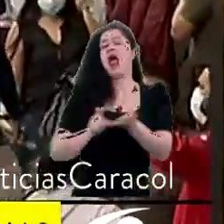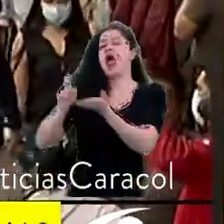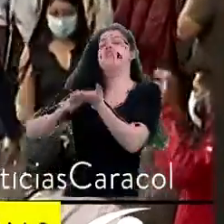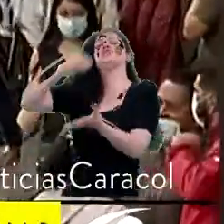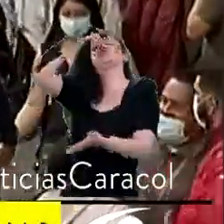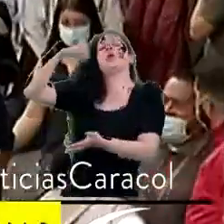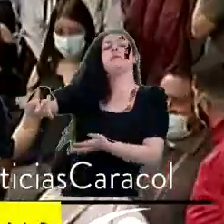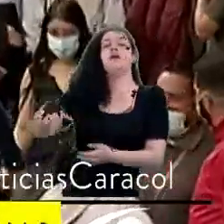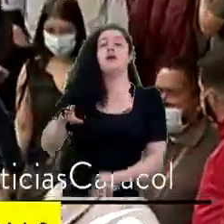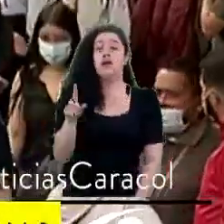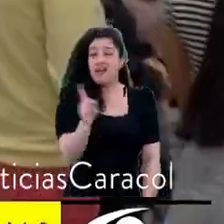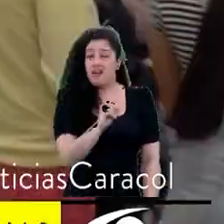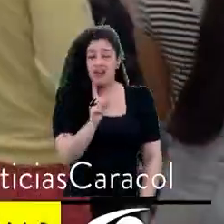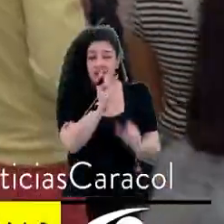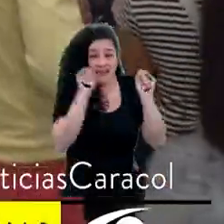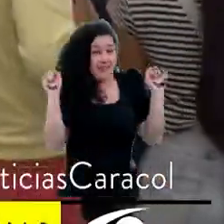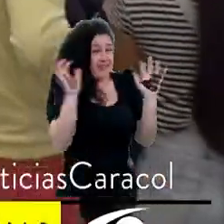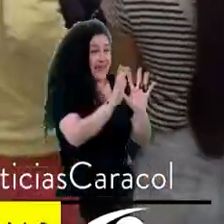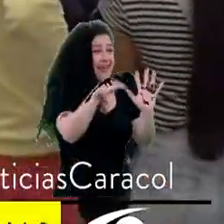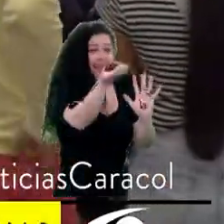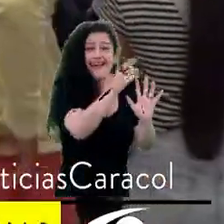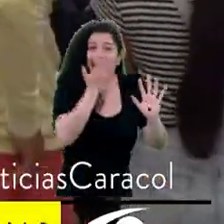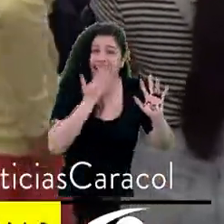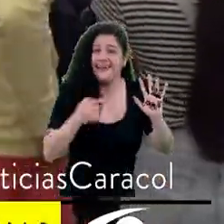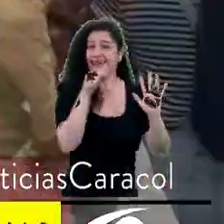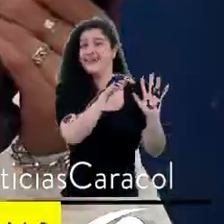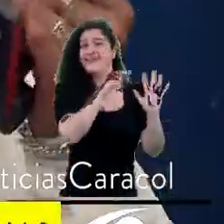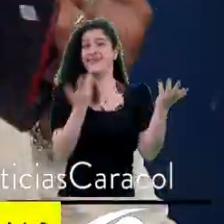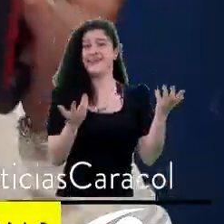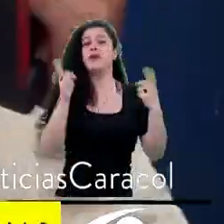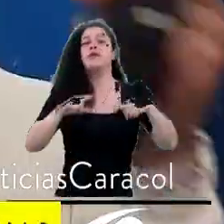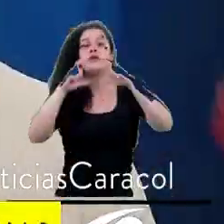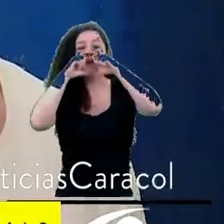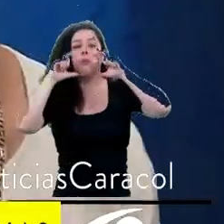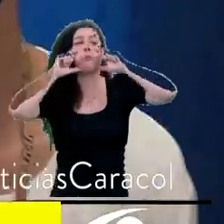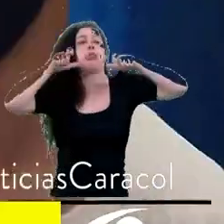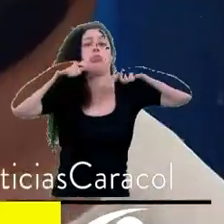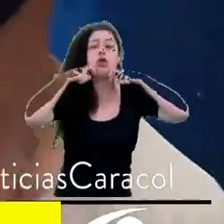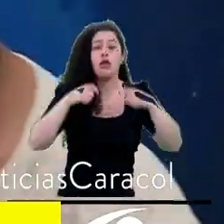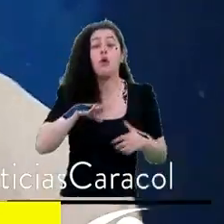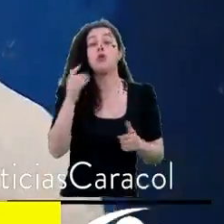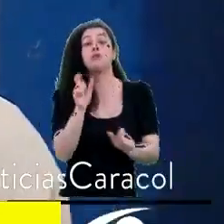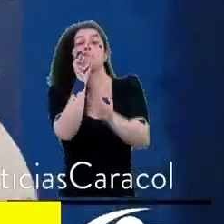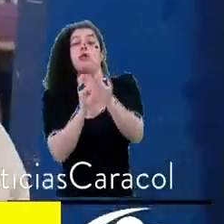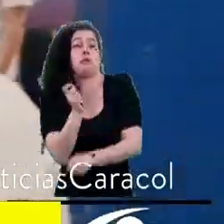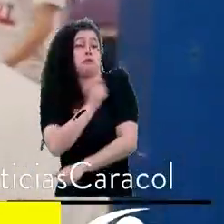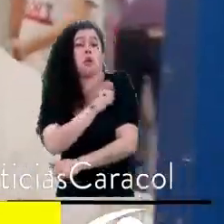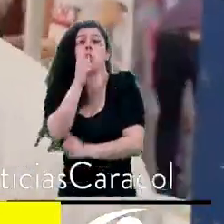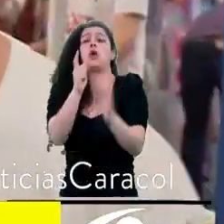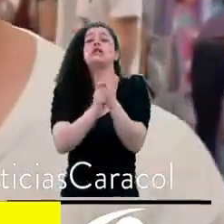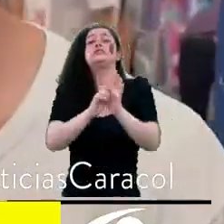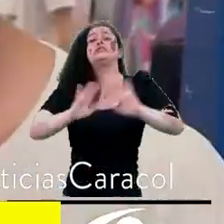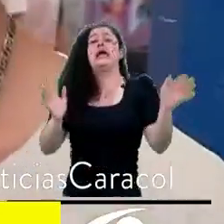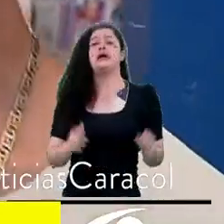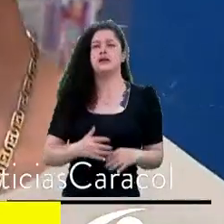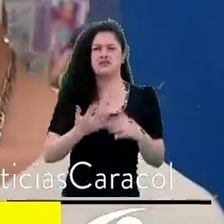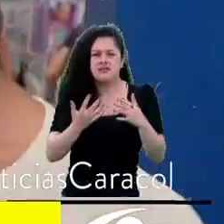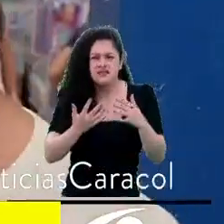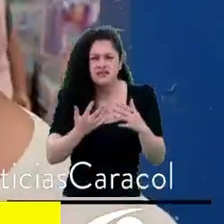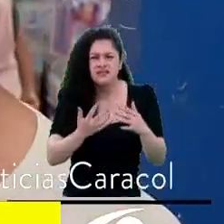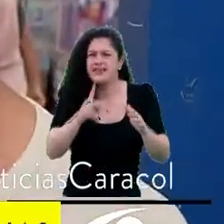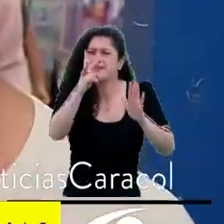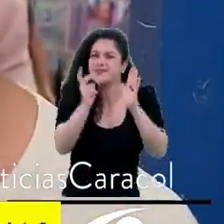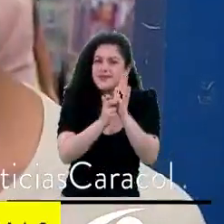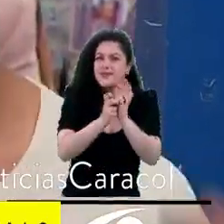olvidado ese detalle. Tengo las dos dosis de vacunación. No sé. No mentiras, porque realmente pues